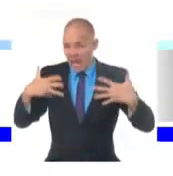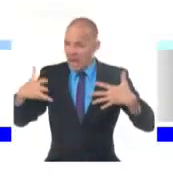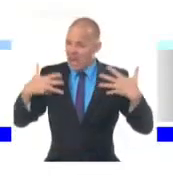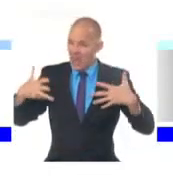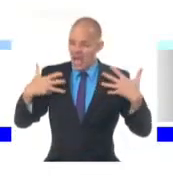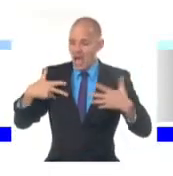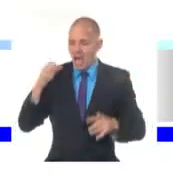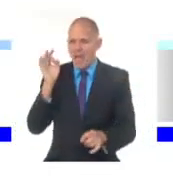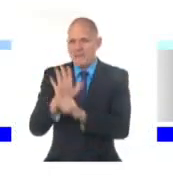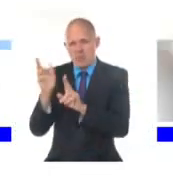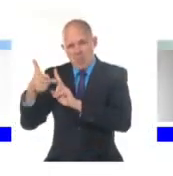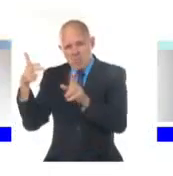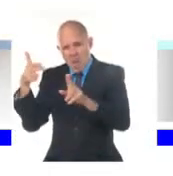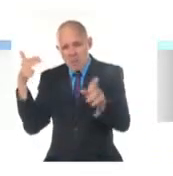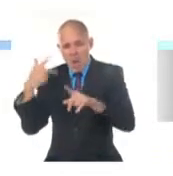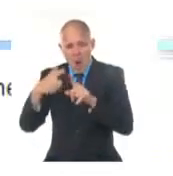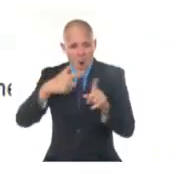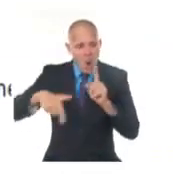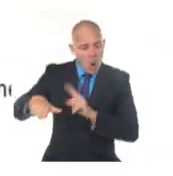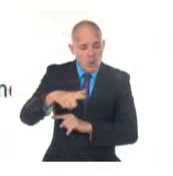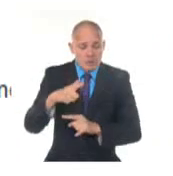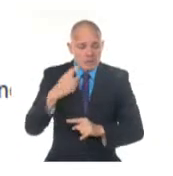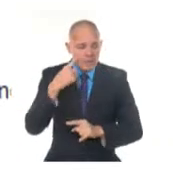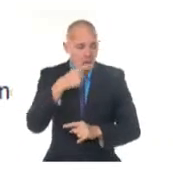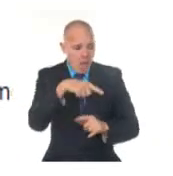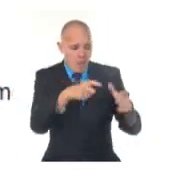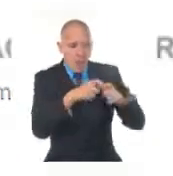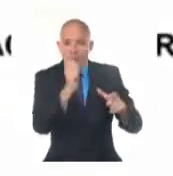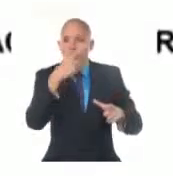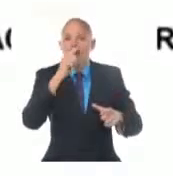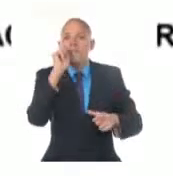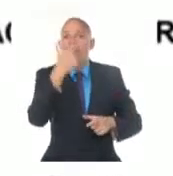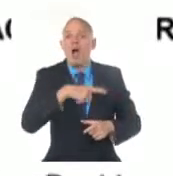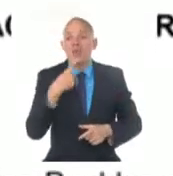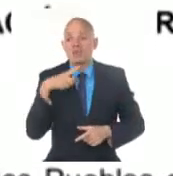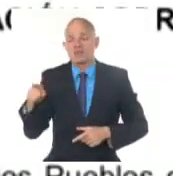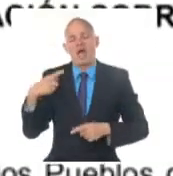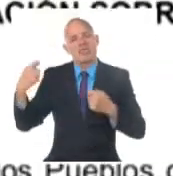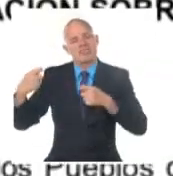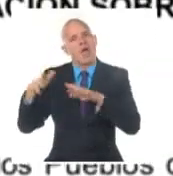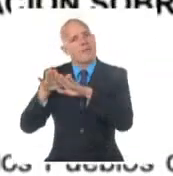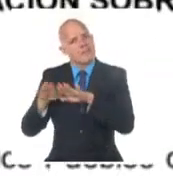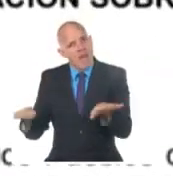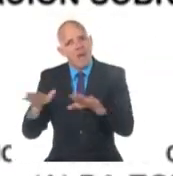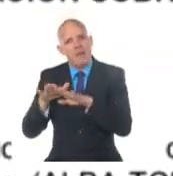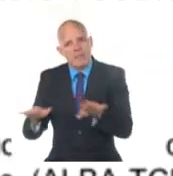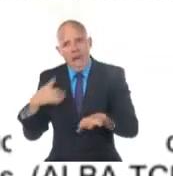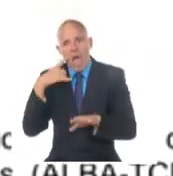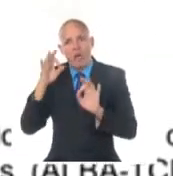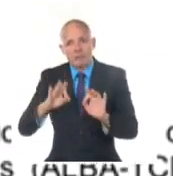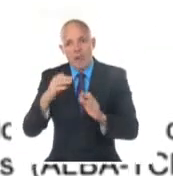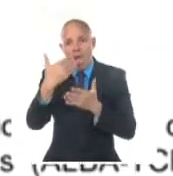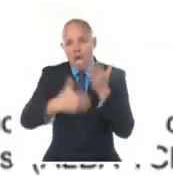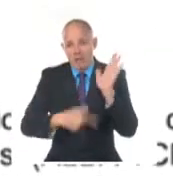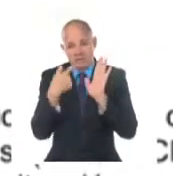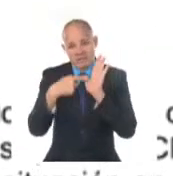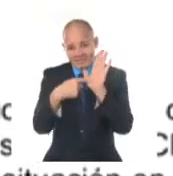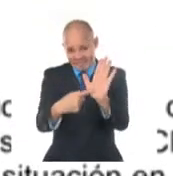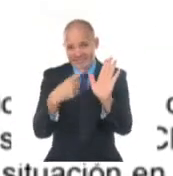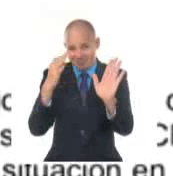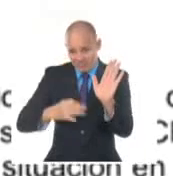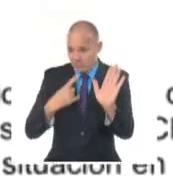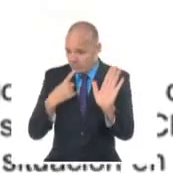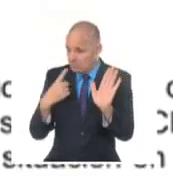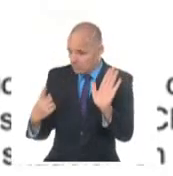perentoria la restitución de la paz, la democracia y las condiciones de seguridad, así reza en este comunicado que usted ve en pantalla. El ente